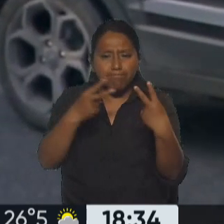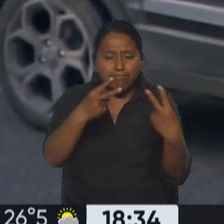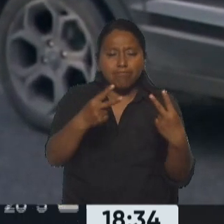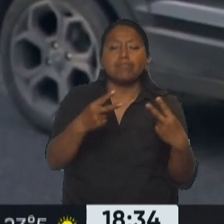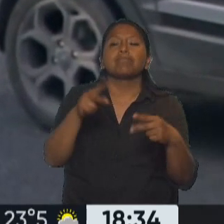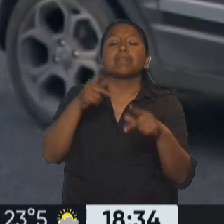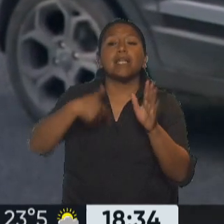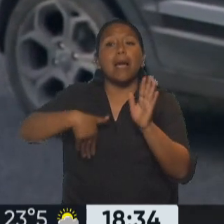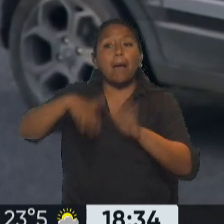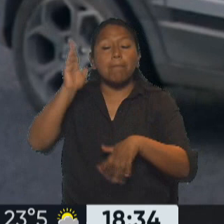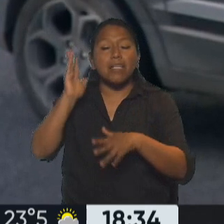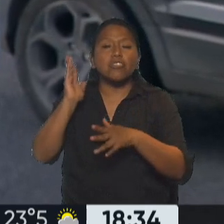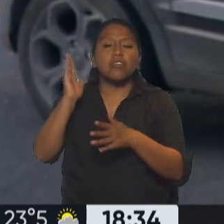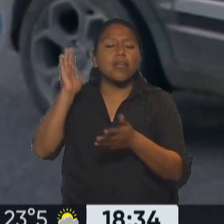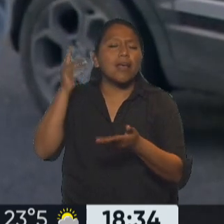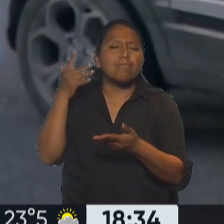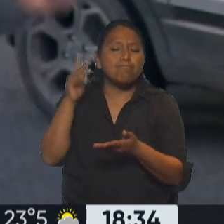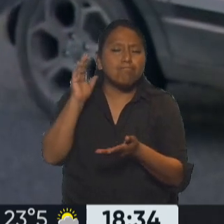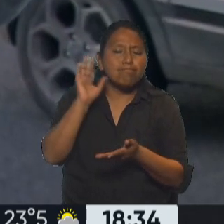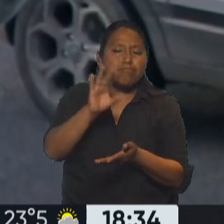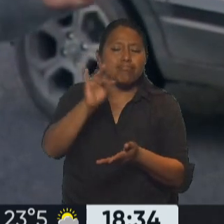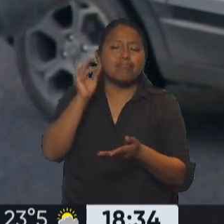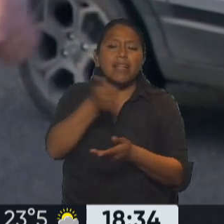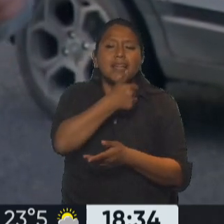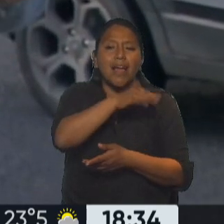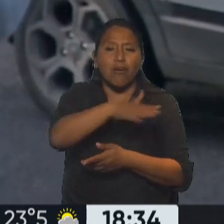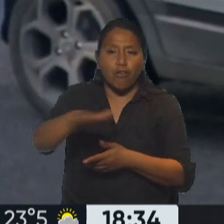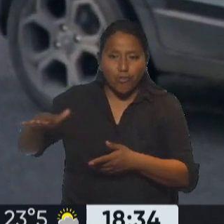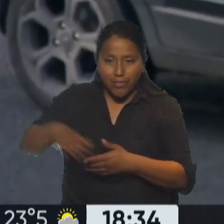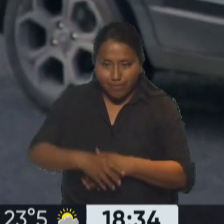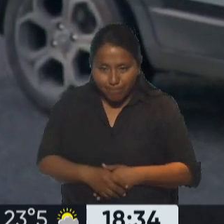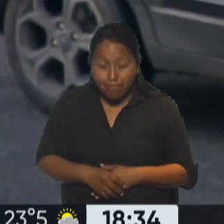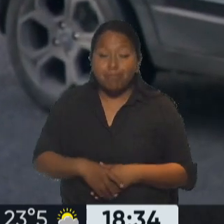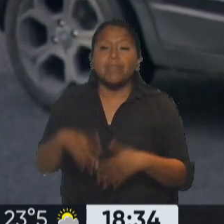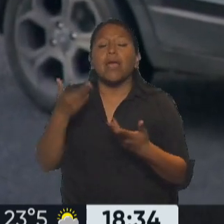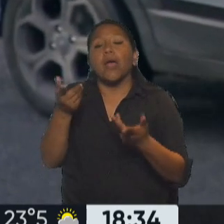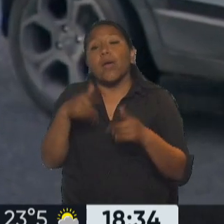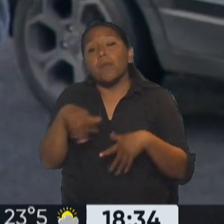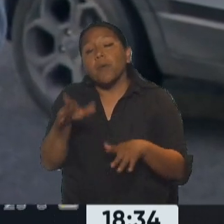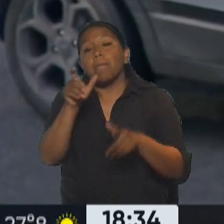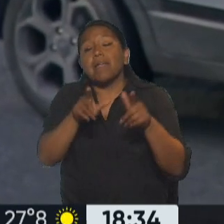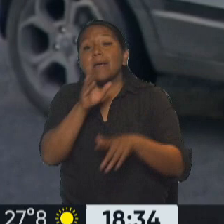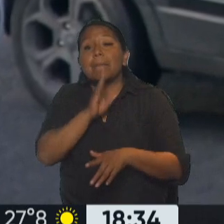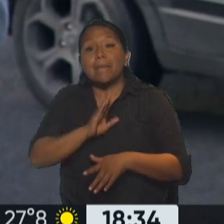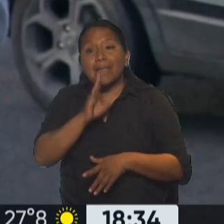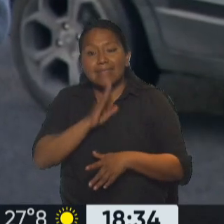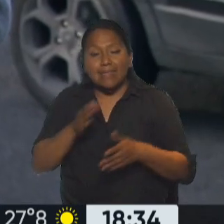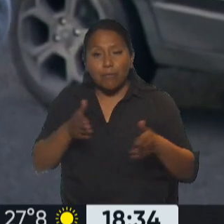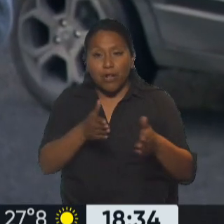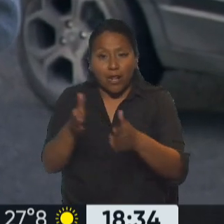muchos eligen el Partido de la Costa. Como toda esta gente, insisto, paciencia, porque la ruta ya está cargada.